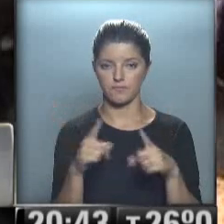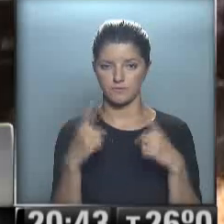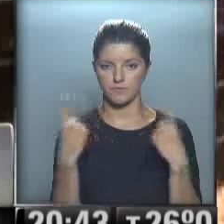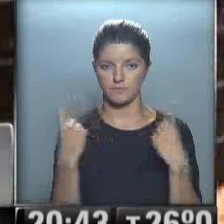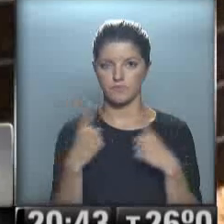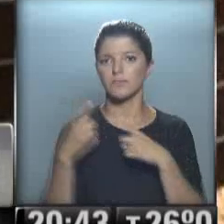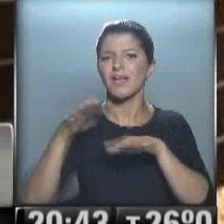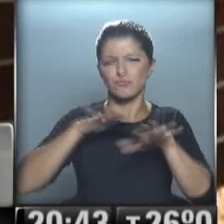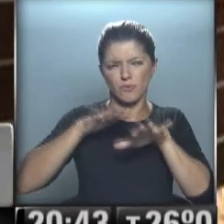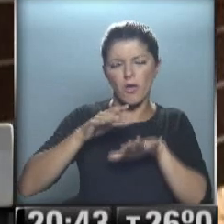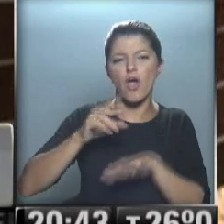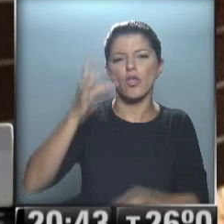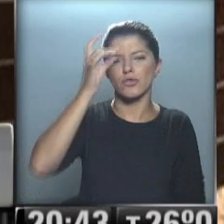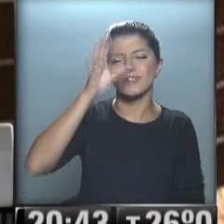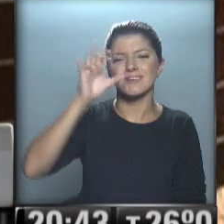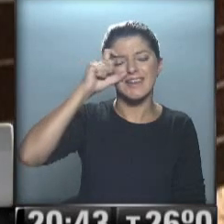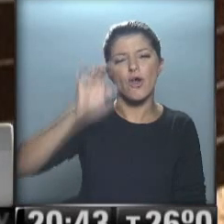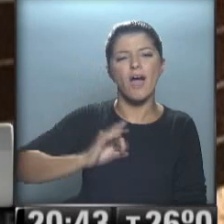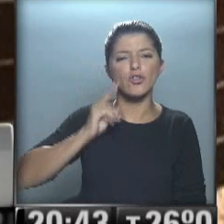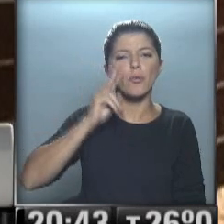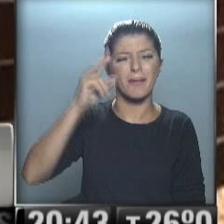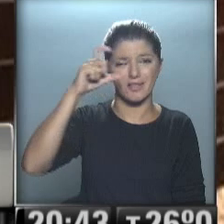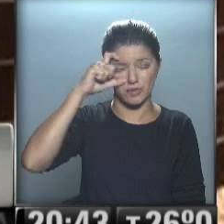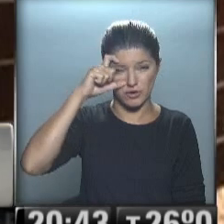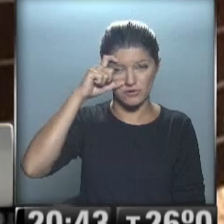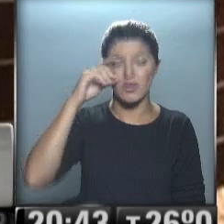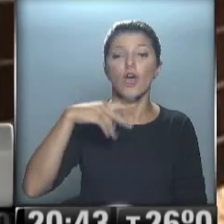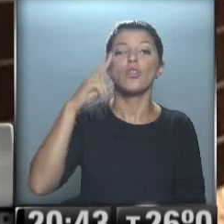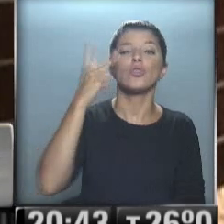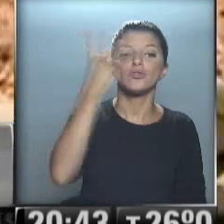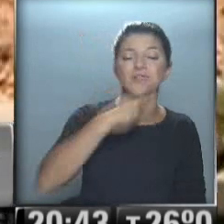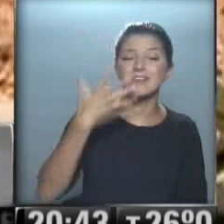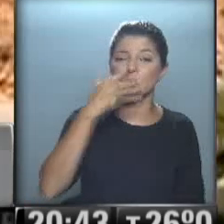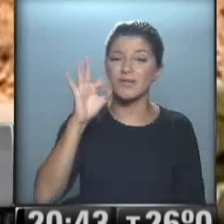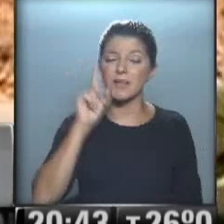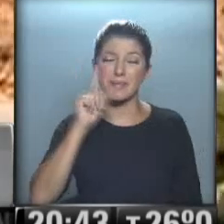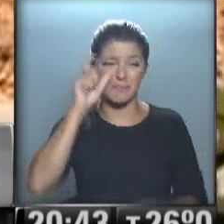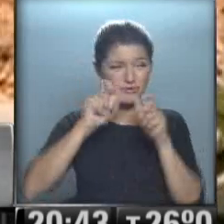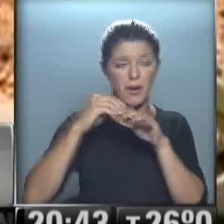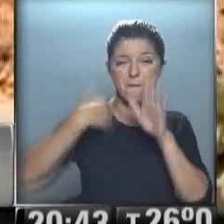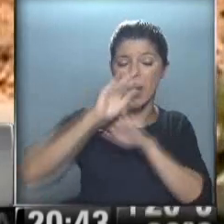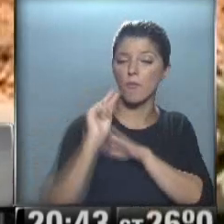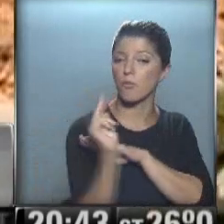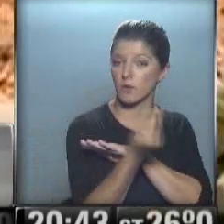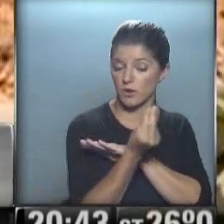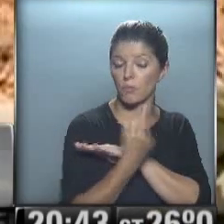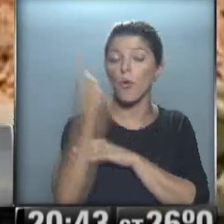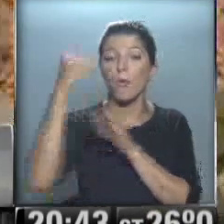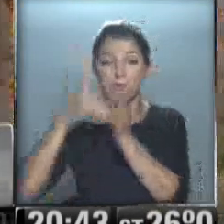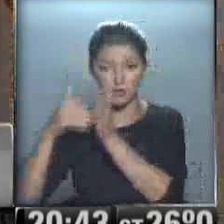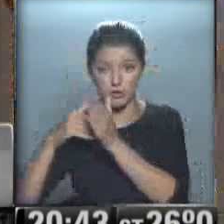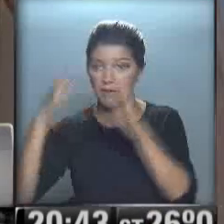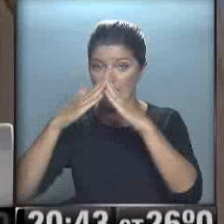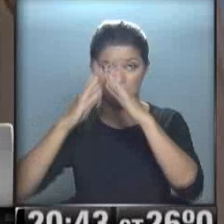El terremoto del 12 de enero del año 2010 mató a más de 250.000 personas. Más de 1 millón quedaron sin